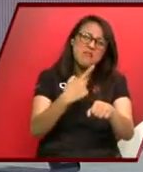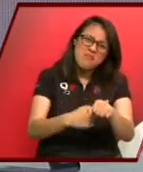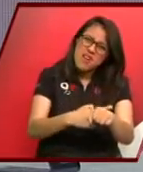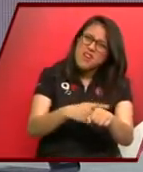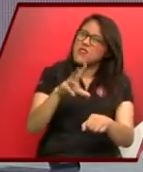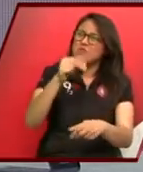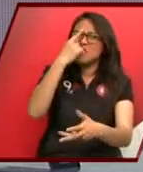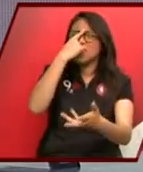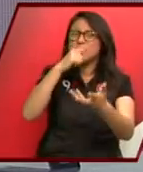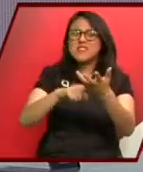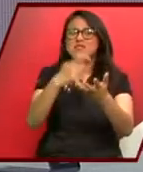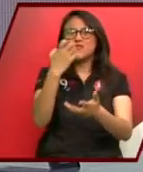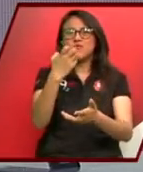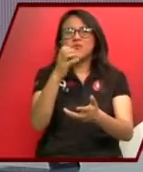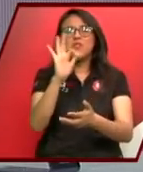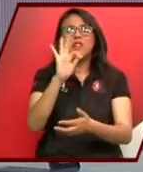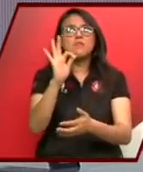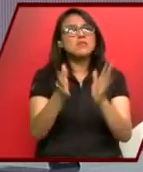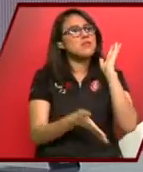puedes creer eso, hombre.